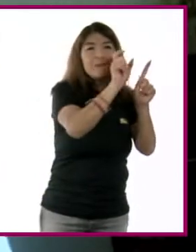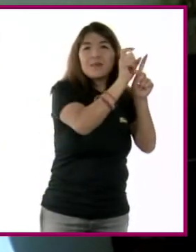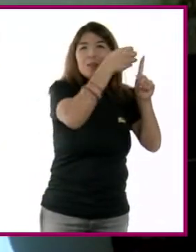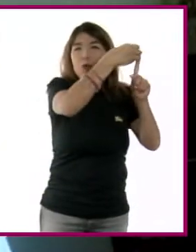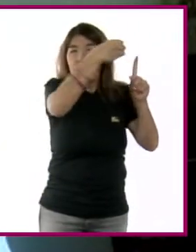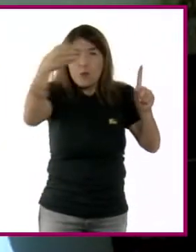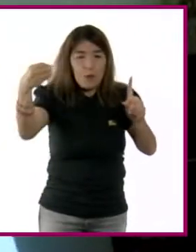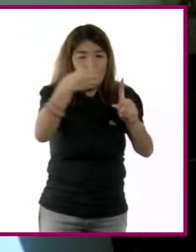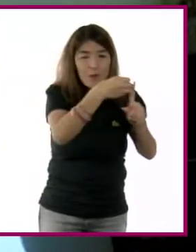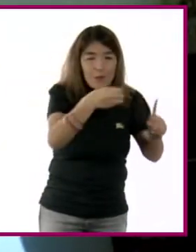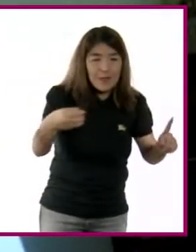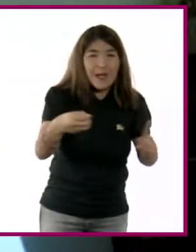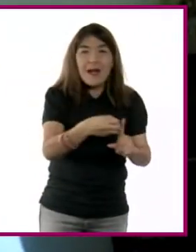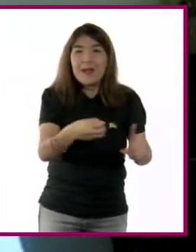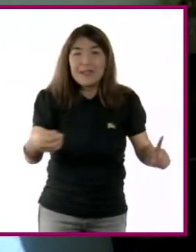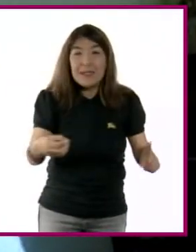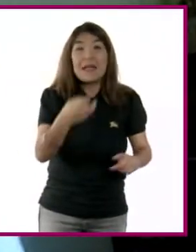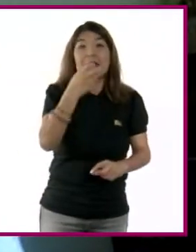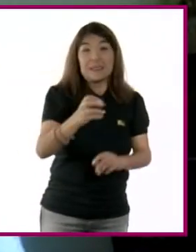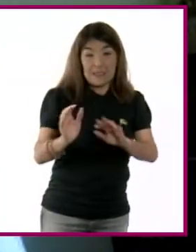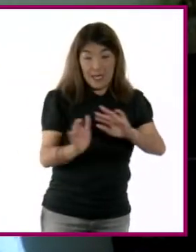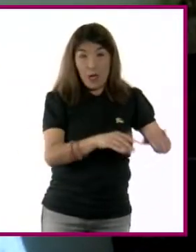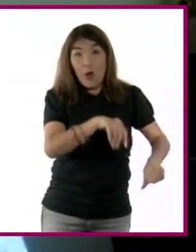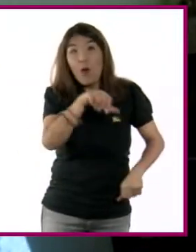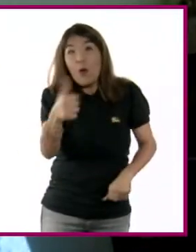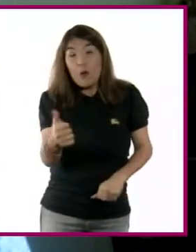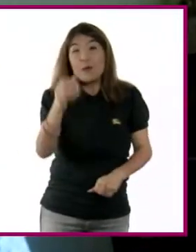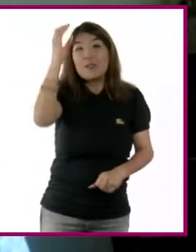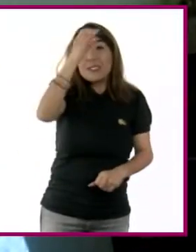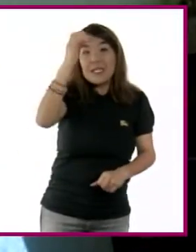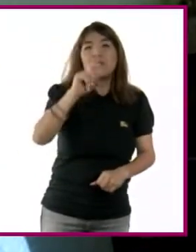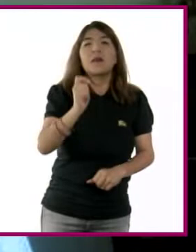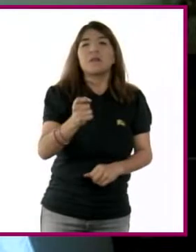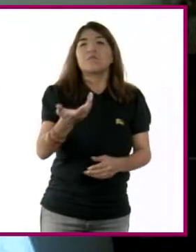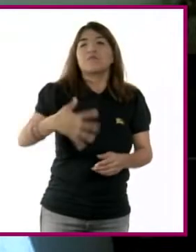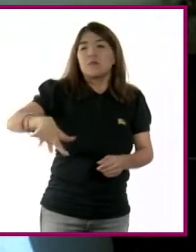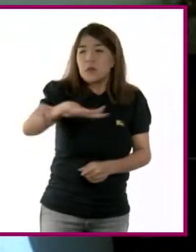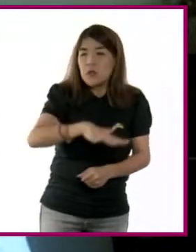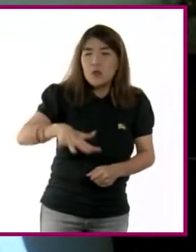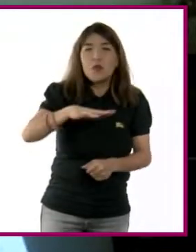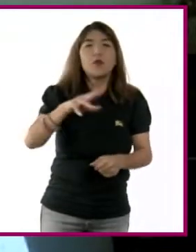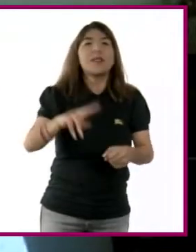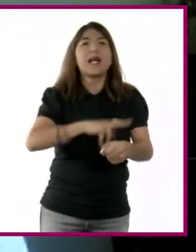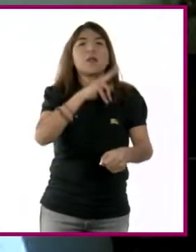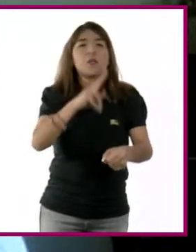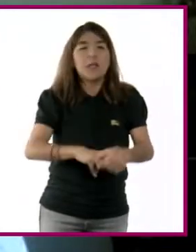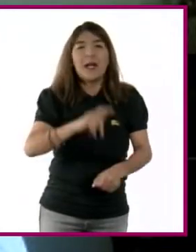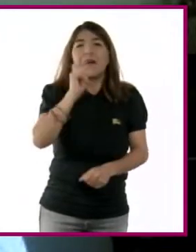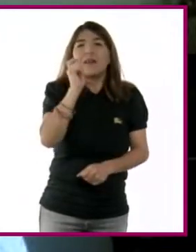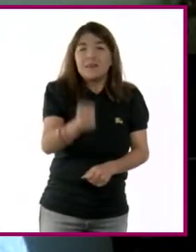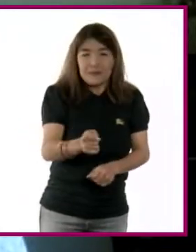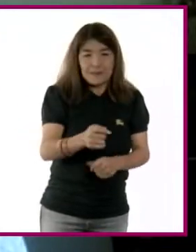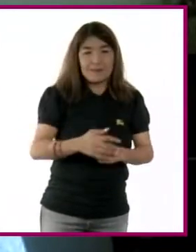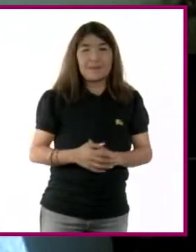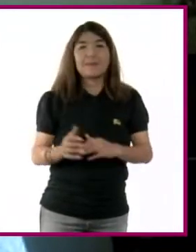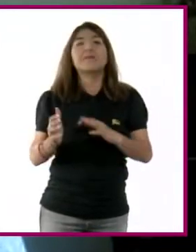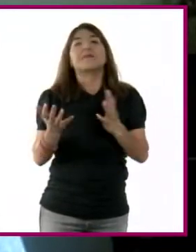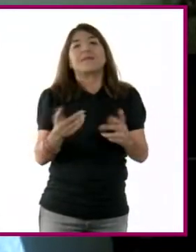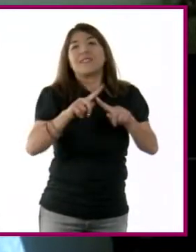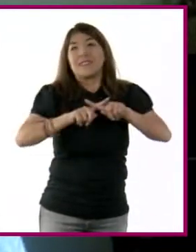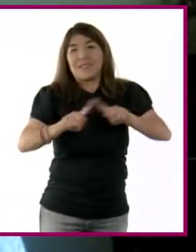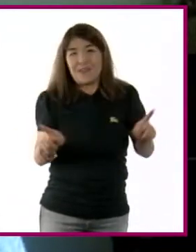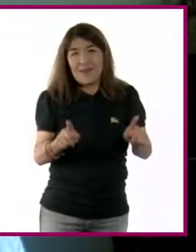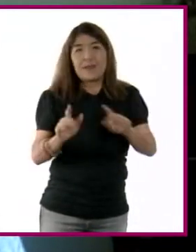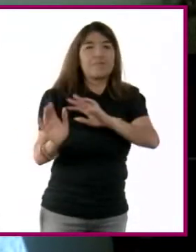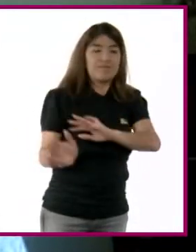diferencia importante con respecto a otras ciencias naturales o ciencias duras, ¿no? Y por otro lado, en